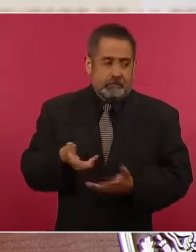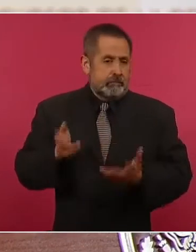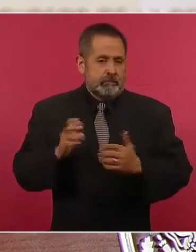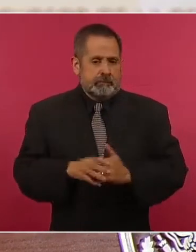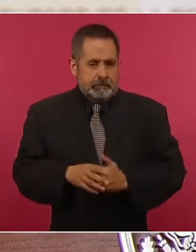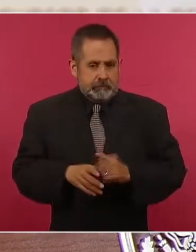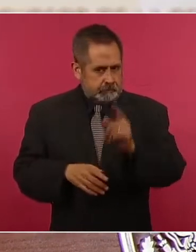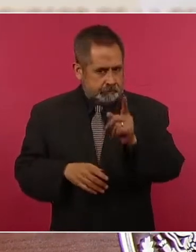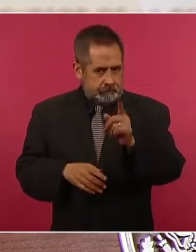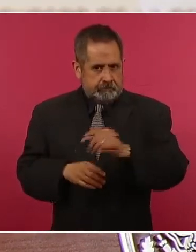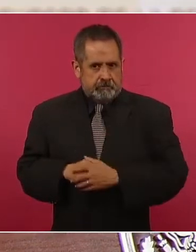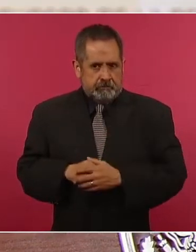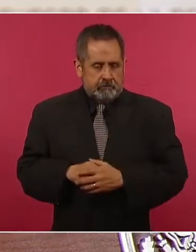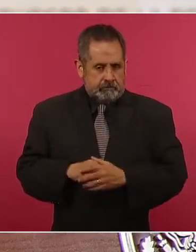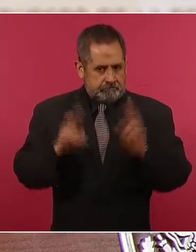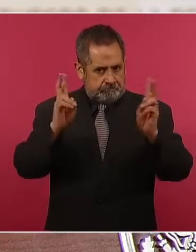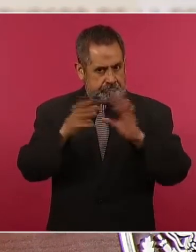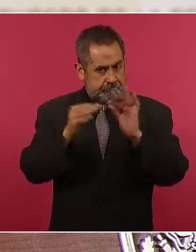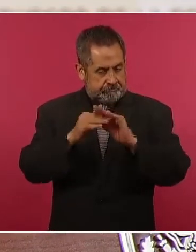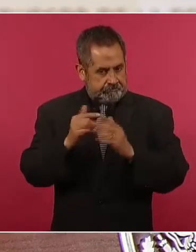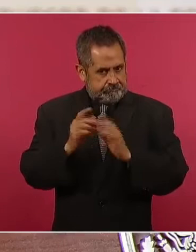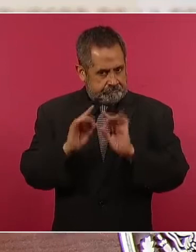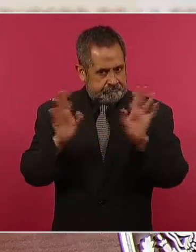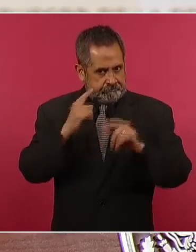Estamos hablando de asuntos polémicos,